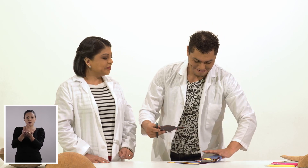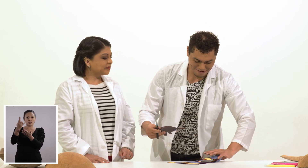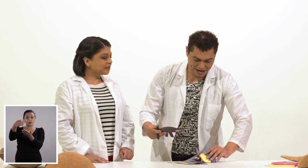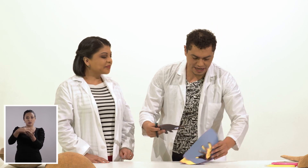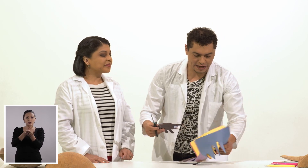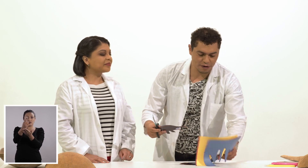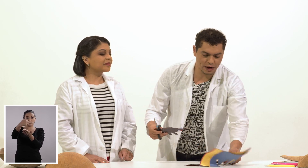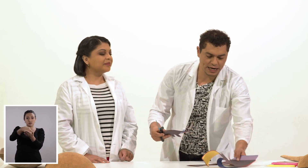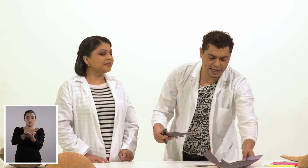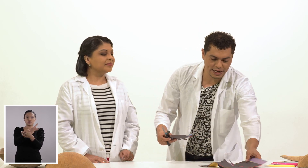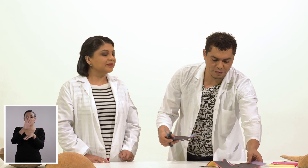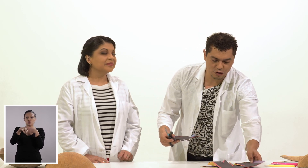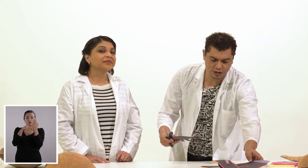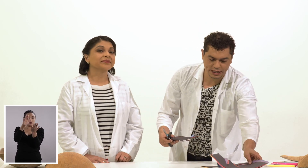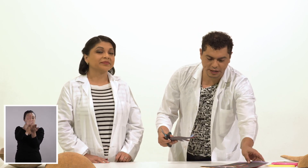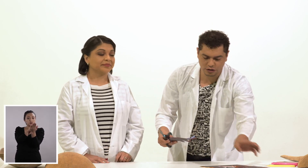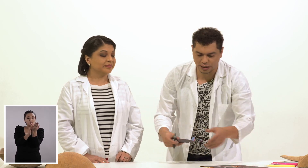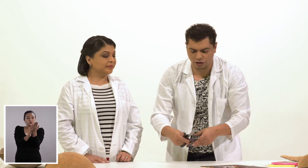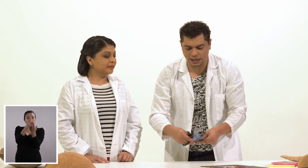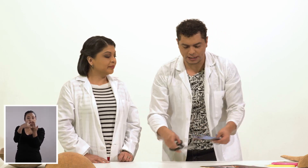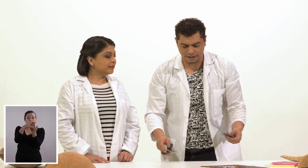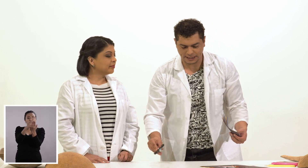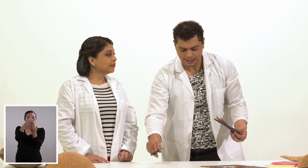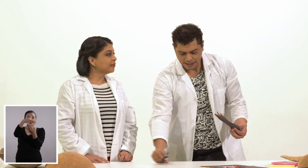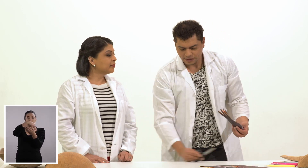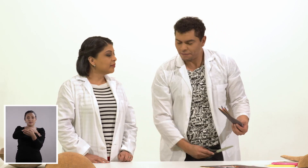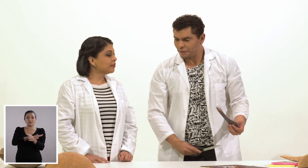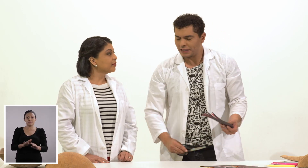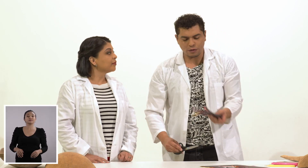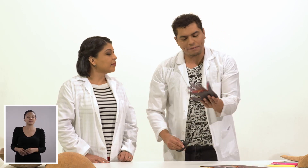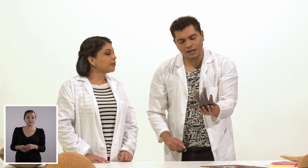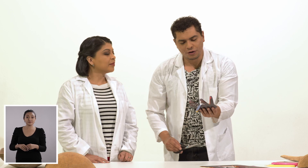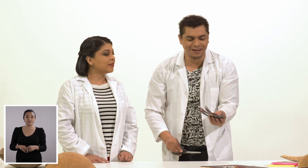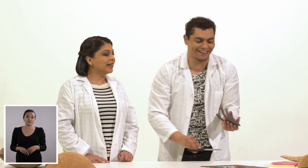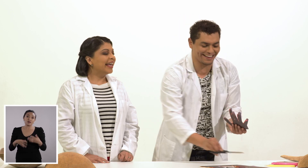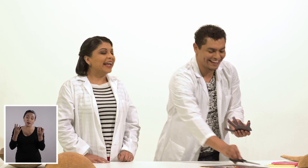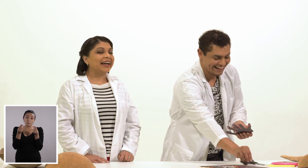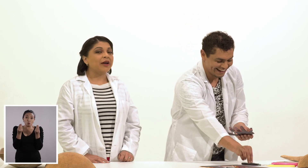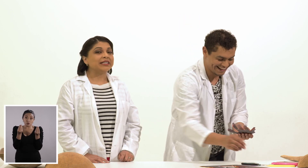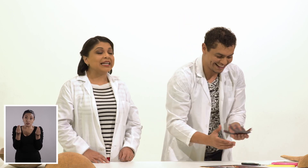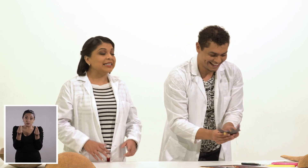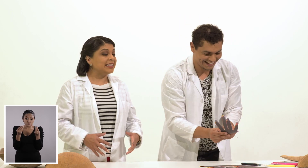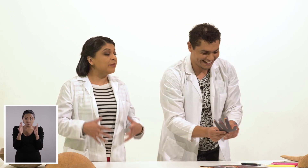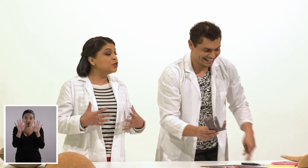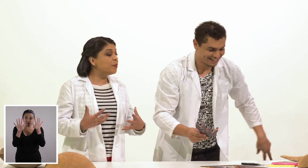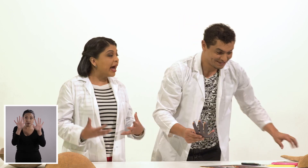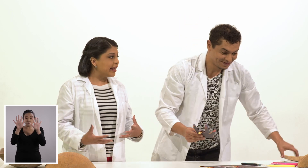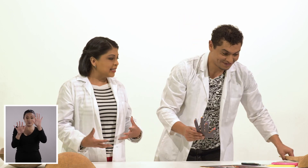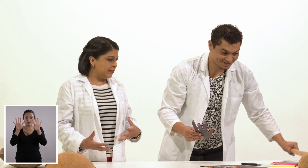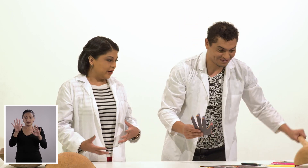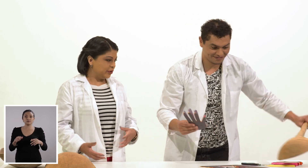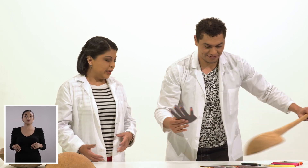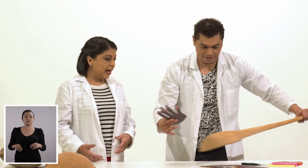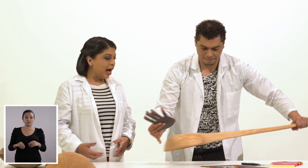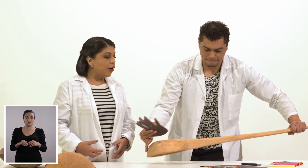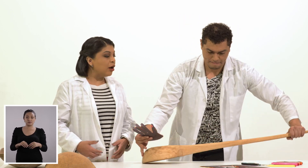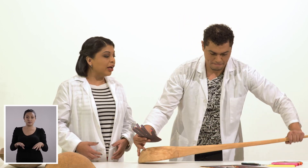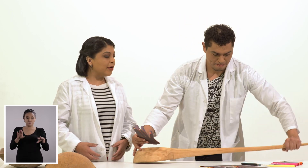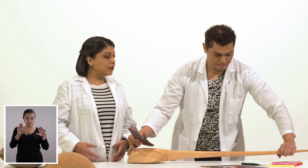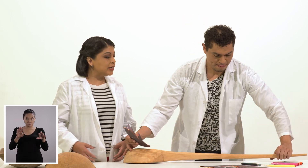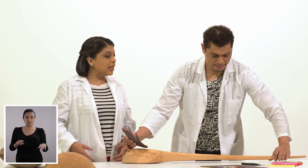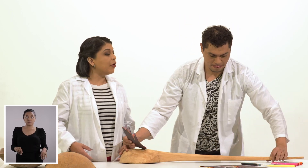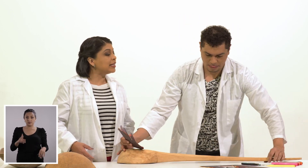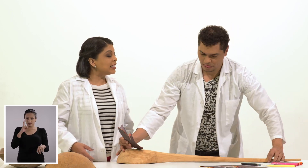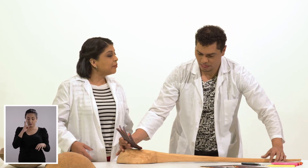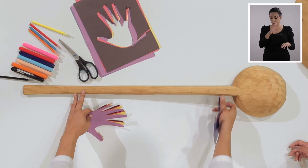profe muy bien y qué buena idea que me dio usted es recortar todas las a la vez siempre me da una mano clara es que necesitamos varias manos ahora